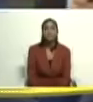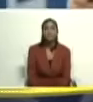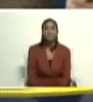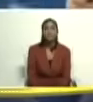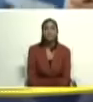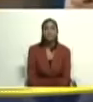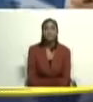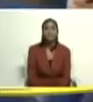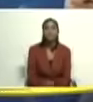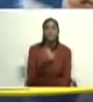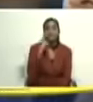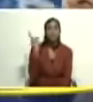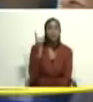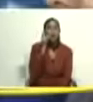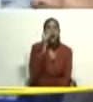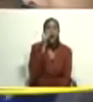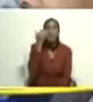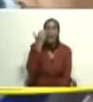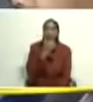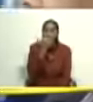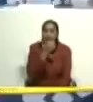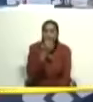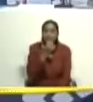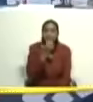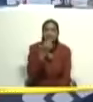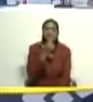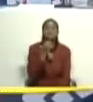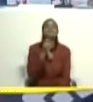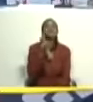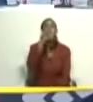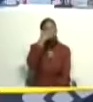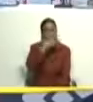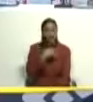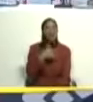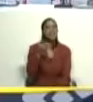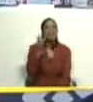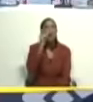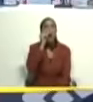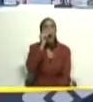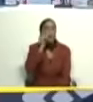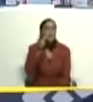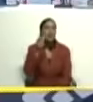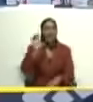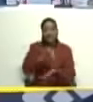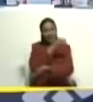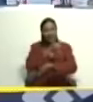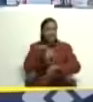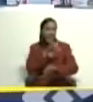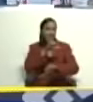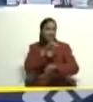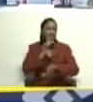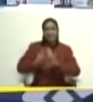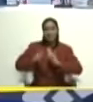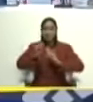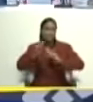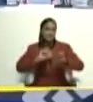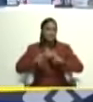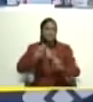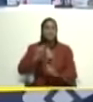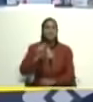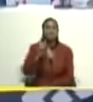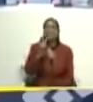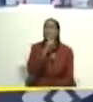A este le da risa, ¿verdad? Parece a Rubí Pérez, el cantante de merengue, ¿verdad? ¿Cómo es que se llama este compañero?